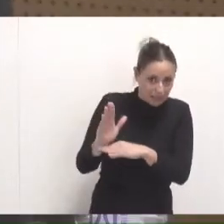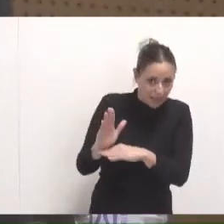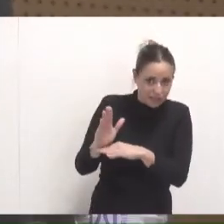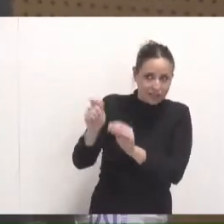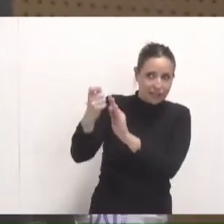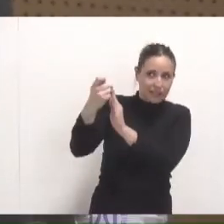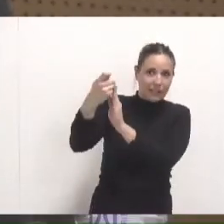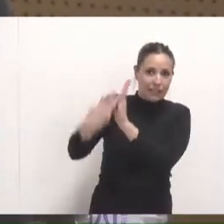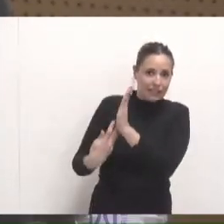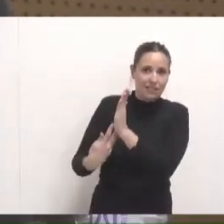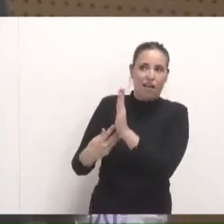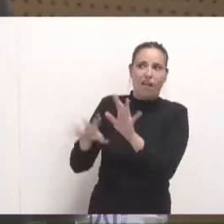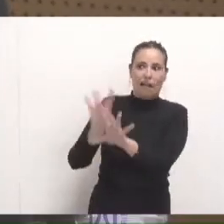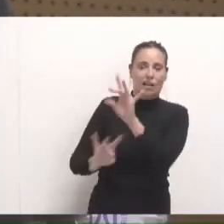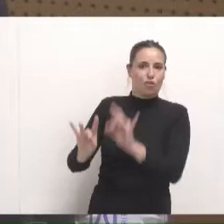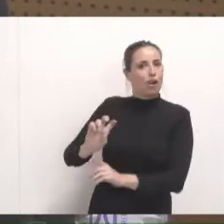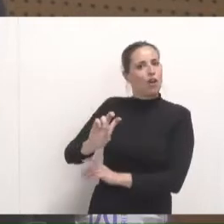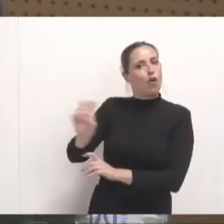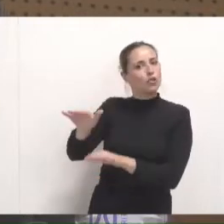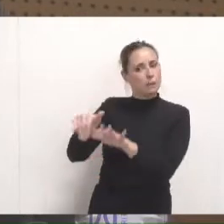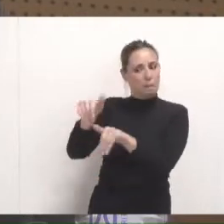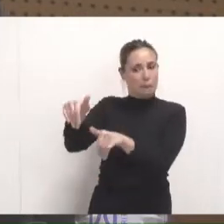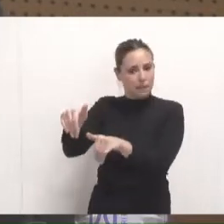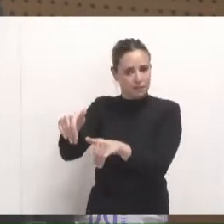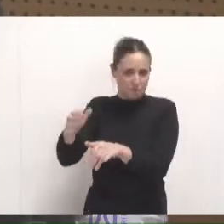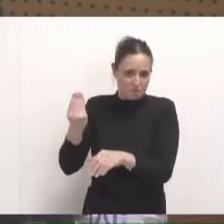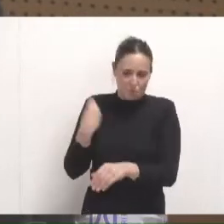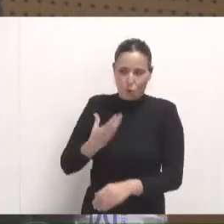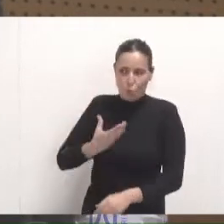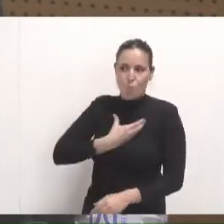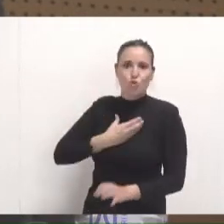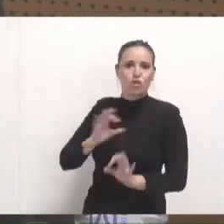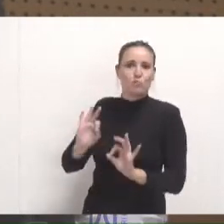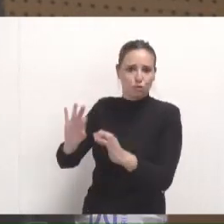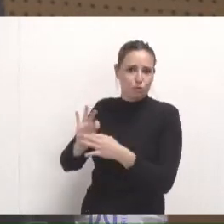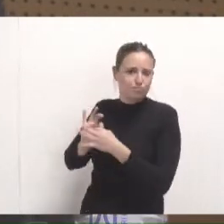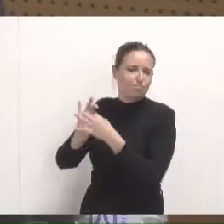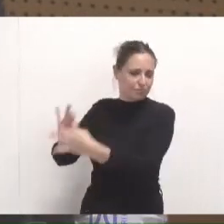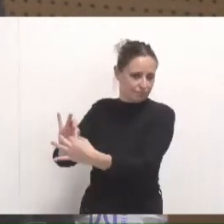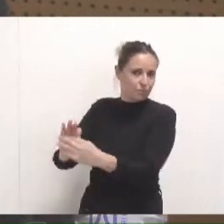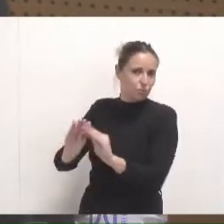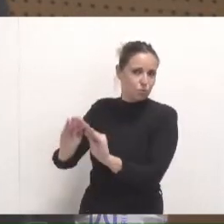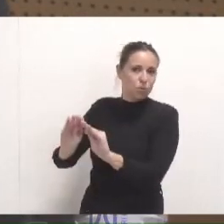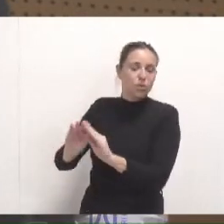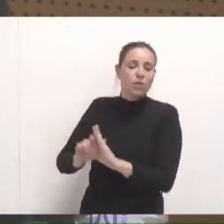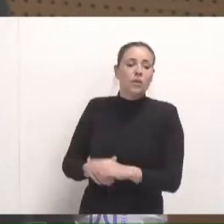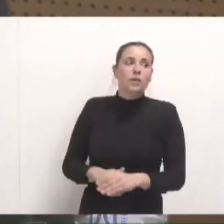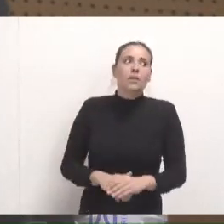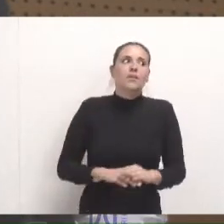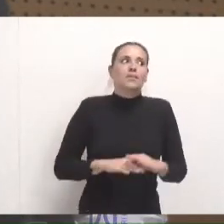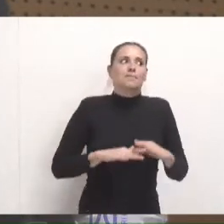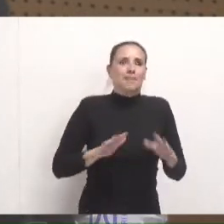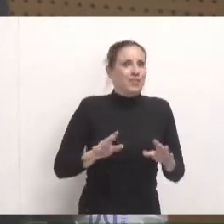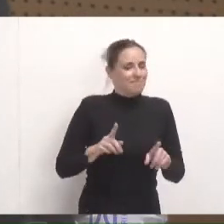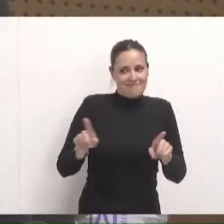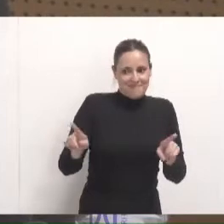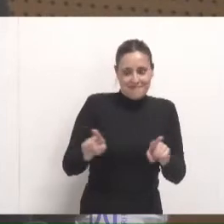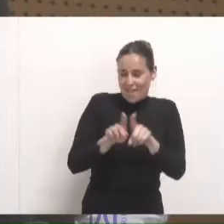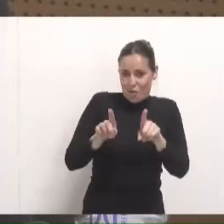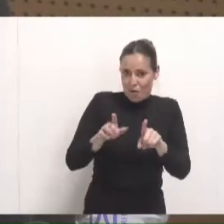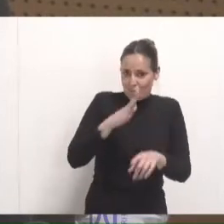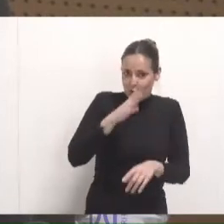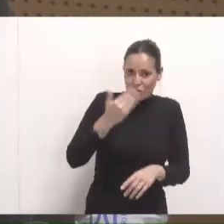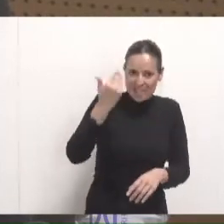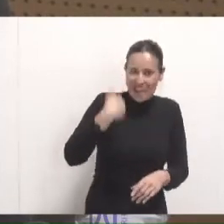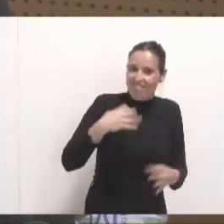en otra lista electoral para su municipio de origen, ¿no? Pero sí es importante desde ya dejar sentados